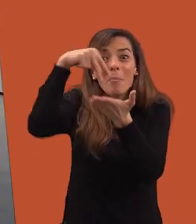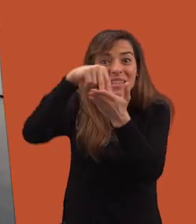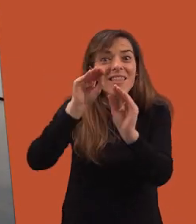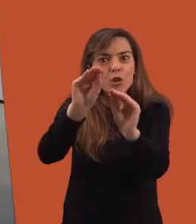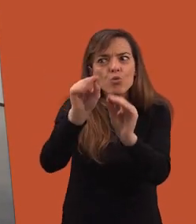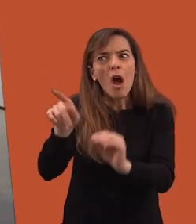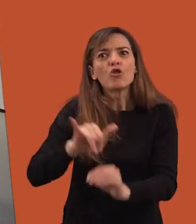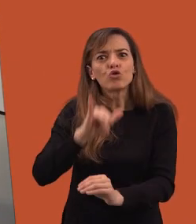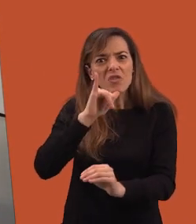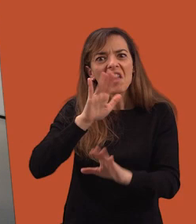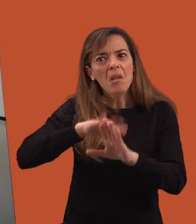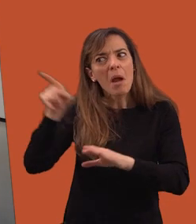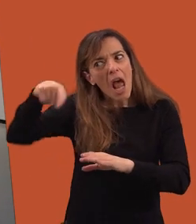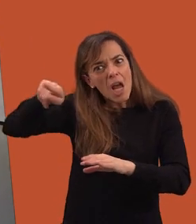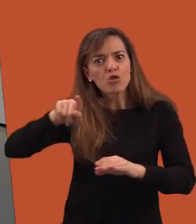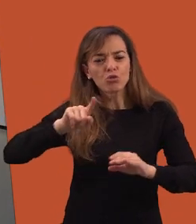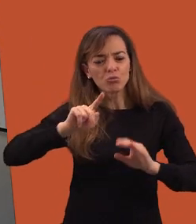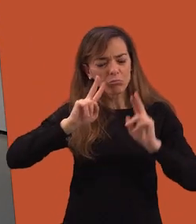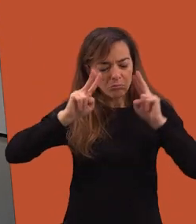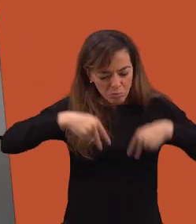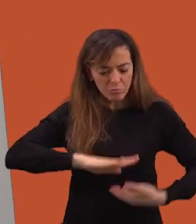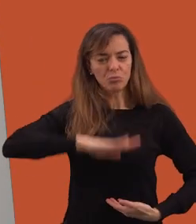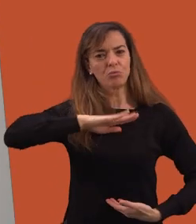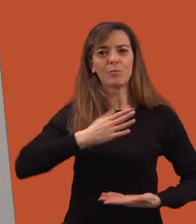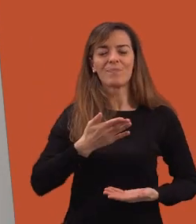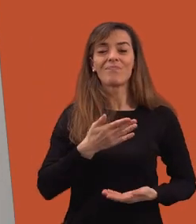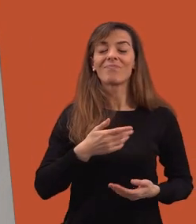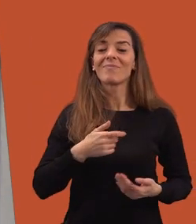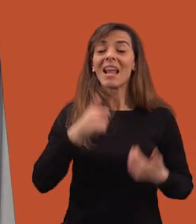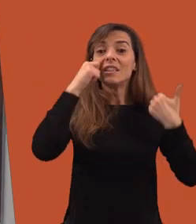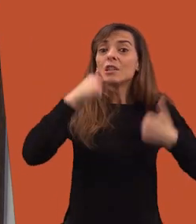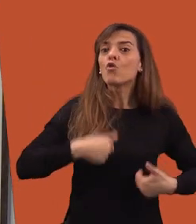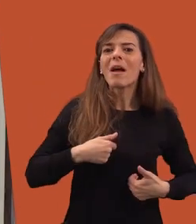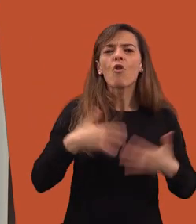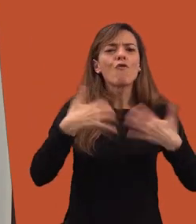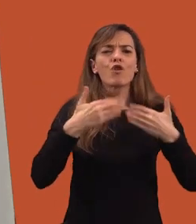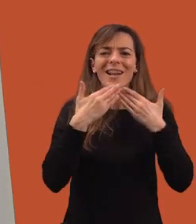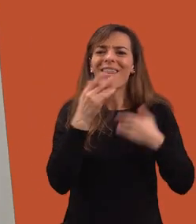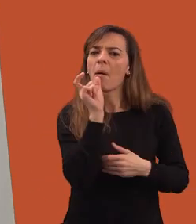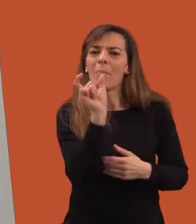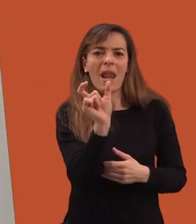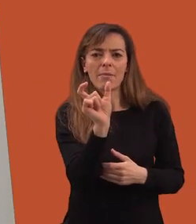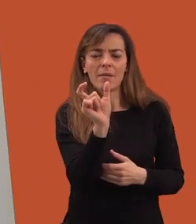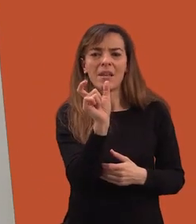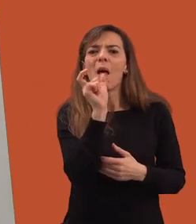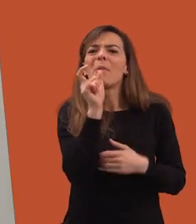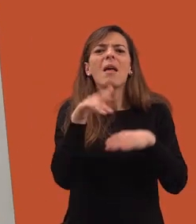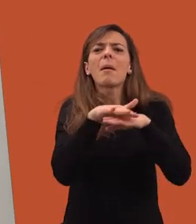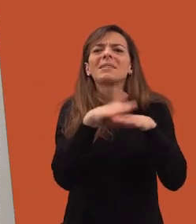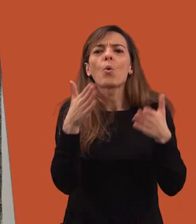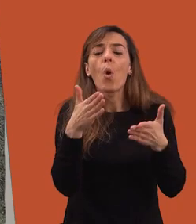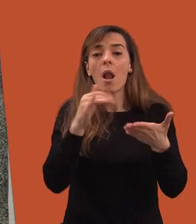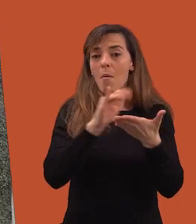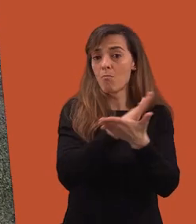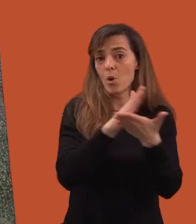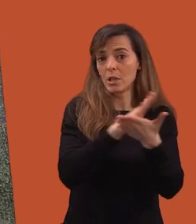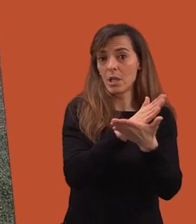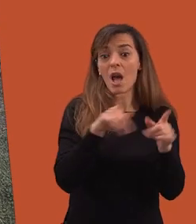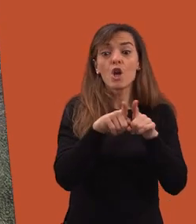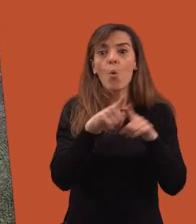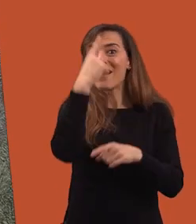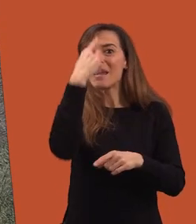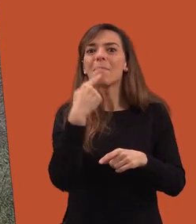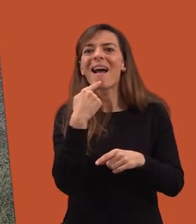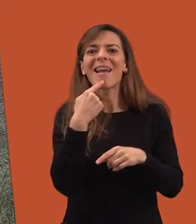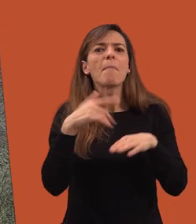el ser humano funciona por la palabra y la palabra es yo creo que la raíz de la palabra es lo poético igual que la